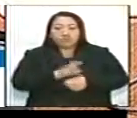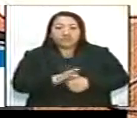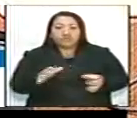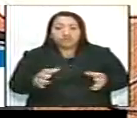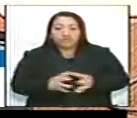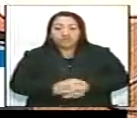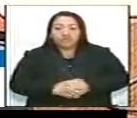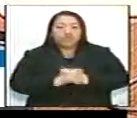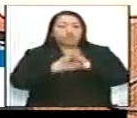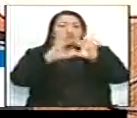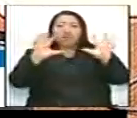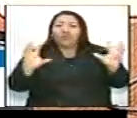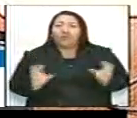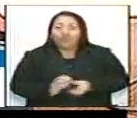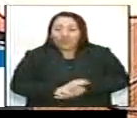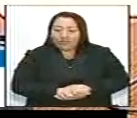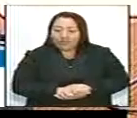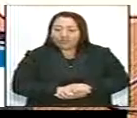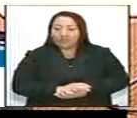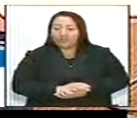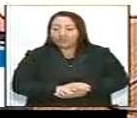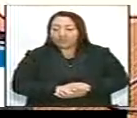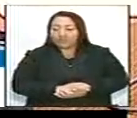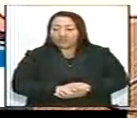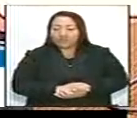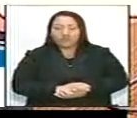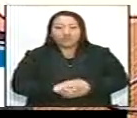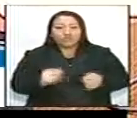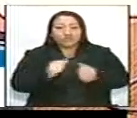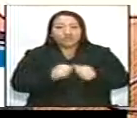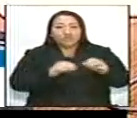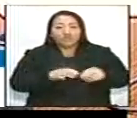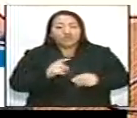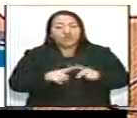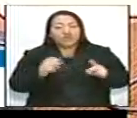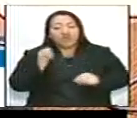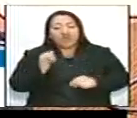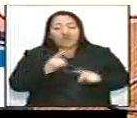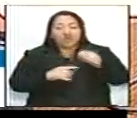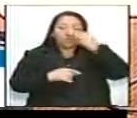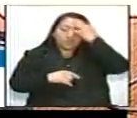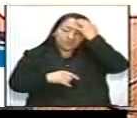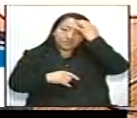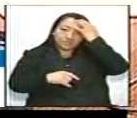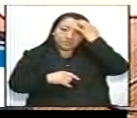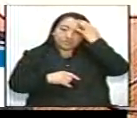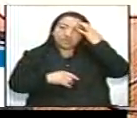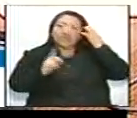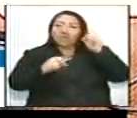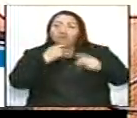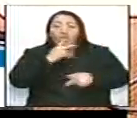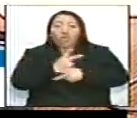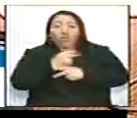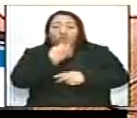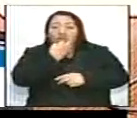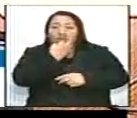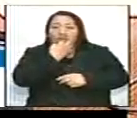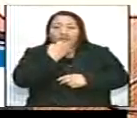cumplimiento total de los requisitos de la actividad 1, pero ha habido algún descuido final